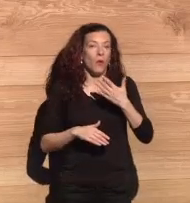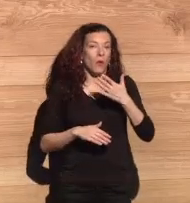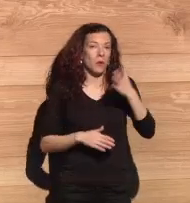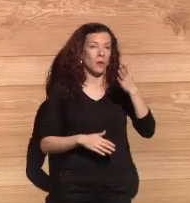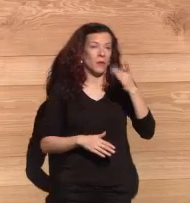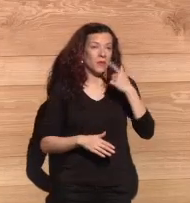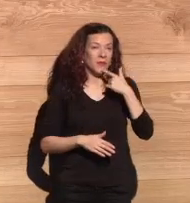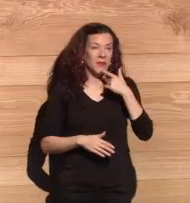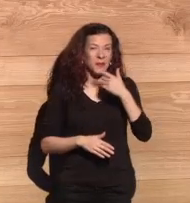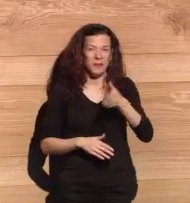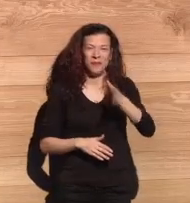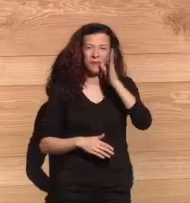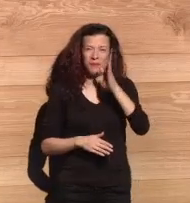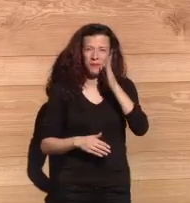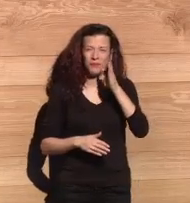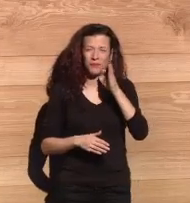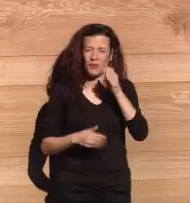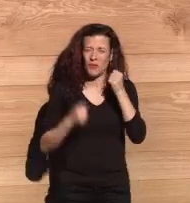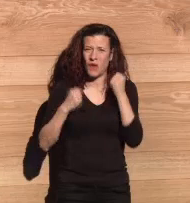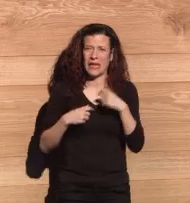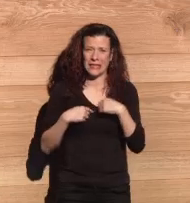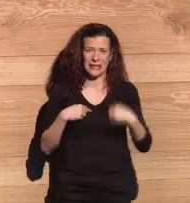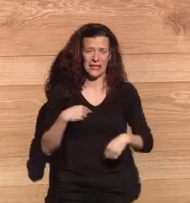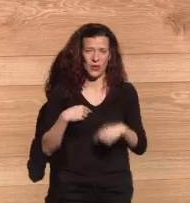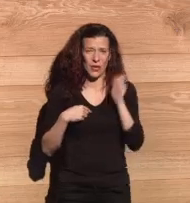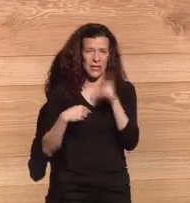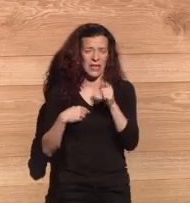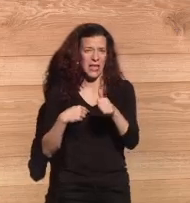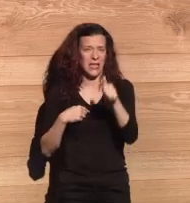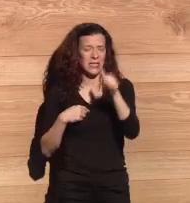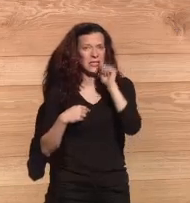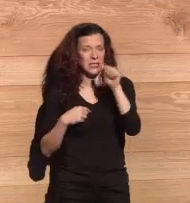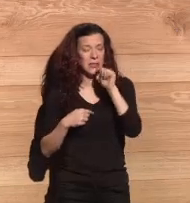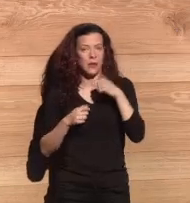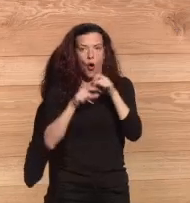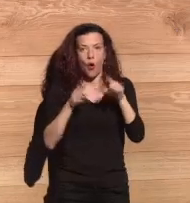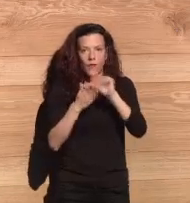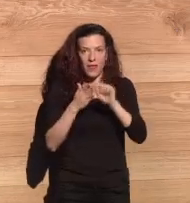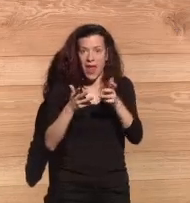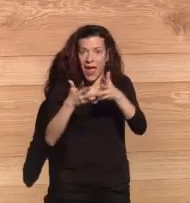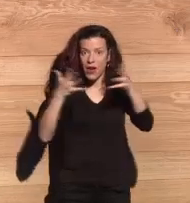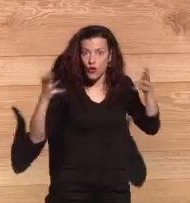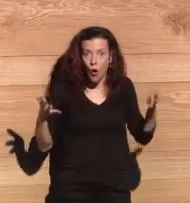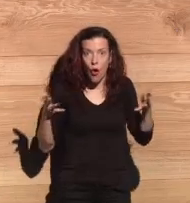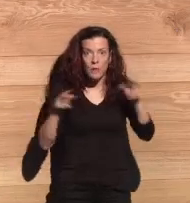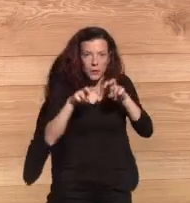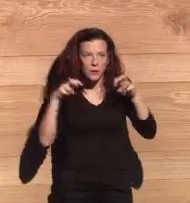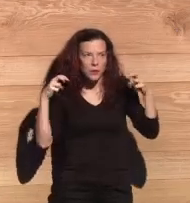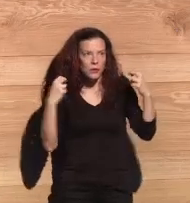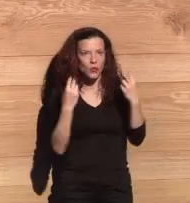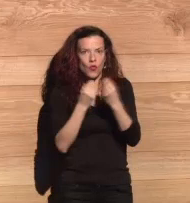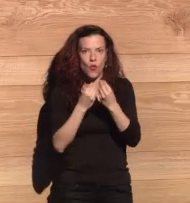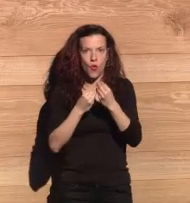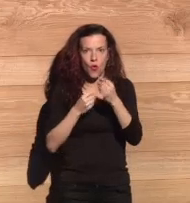bebiendo el licor ese insoportable de los chinos en las oficinas enormes, con chinos enchaquetados